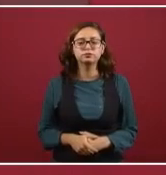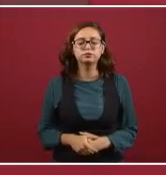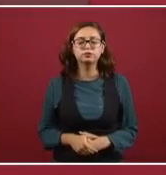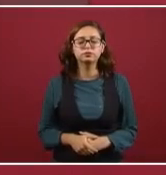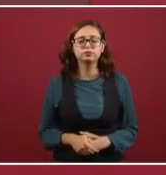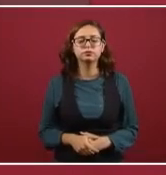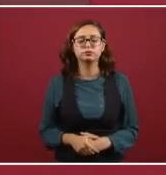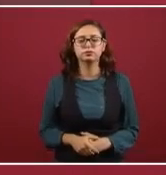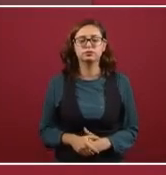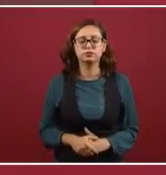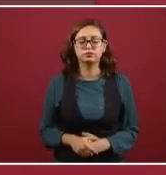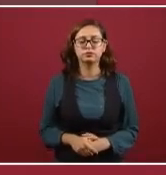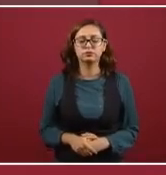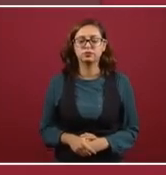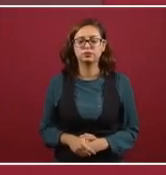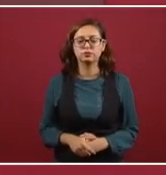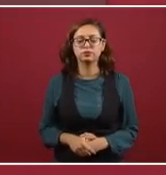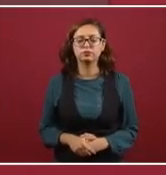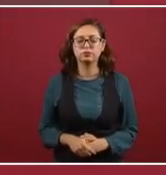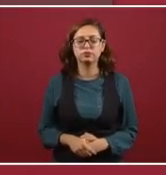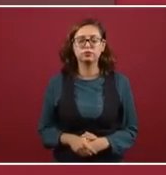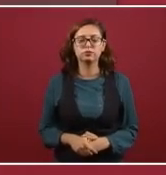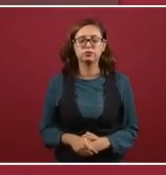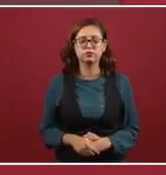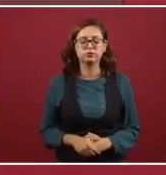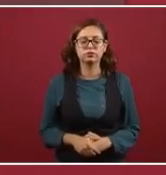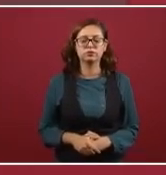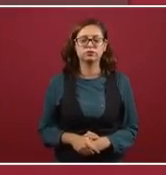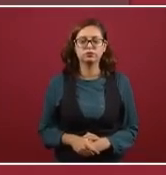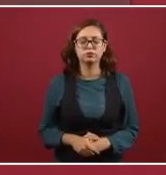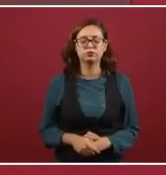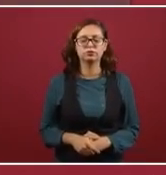Y a lo mejor